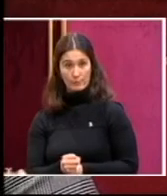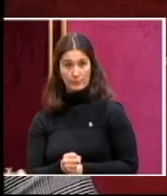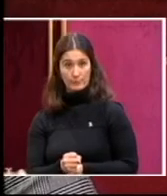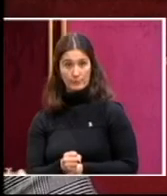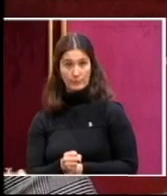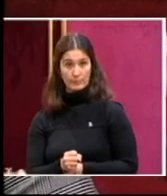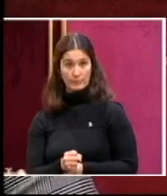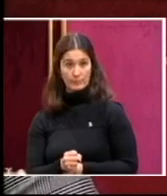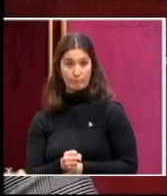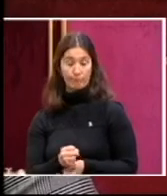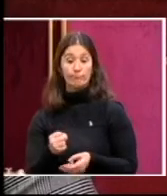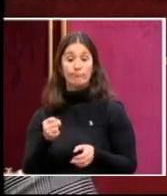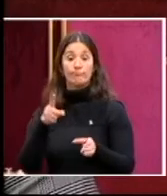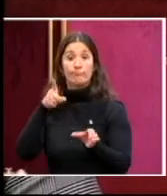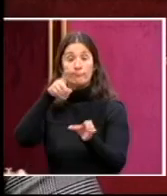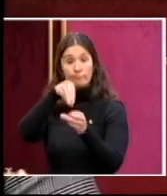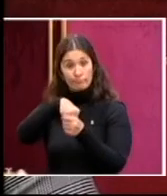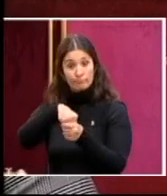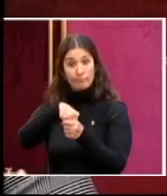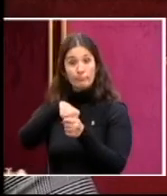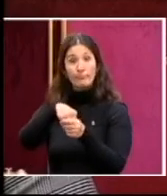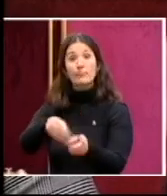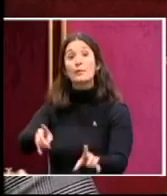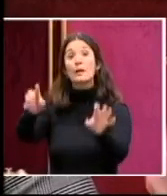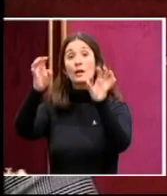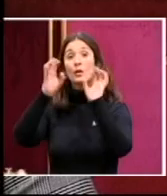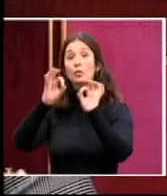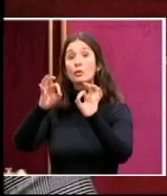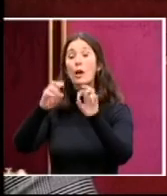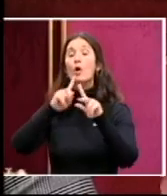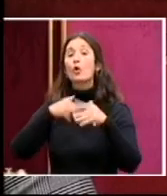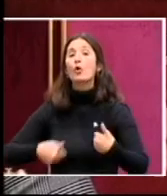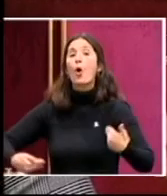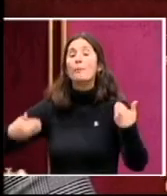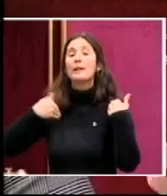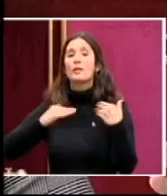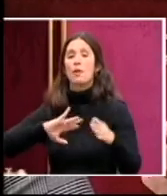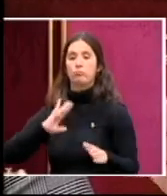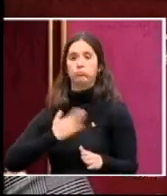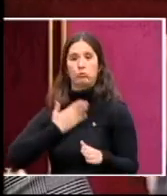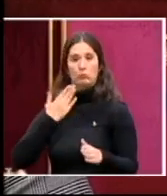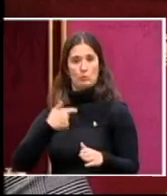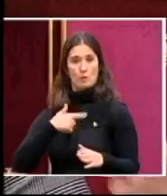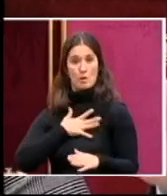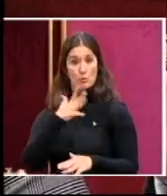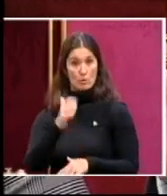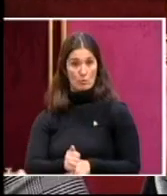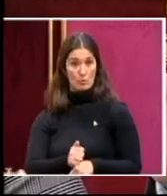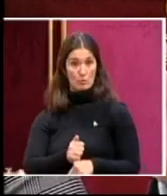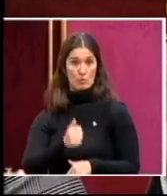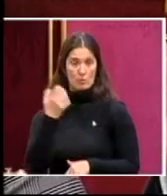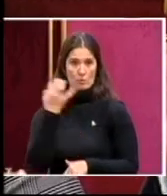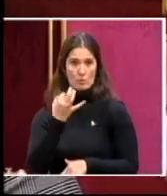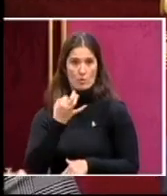se circunscribe exclusivamente a lo que son competencias propias de este ayuntamiento y que tiene que